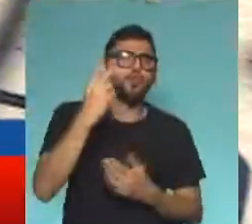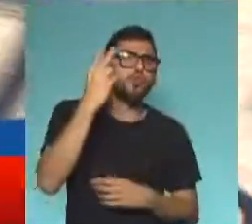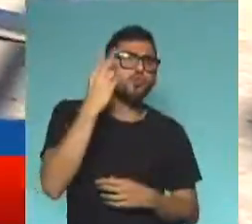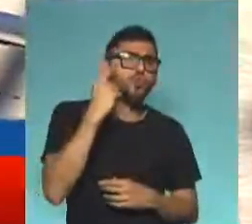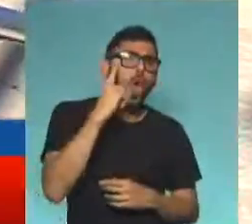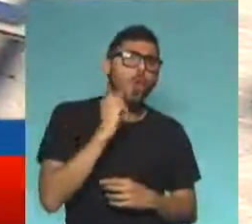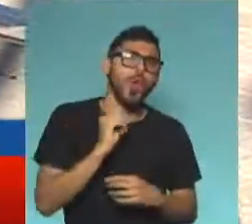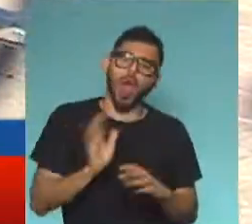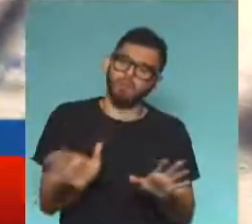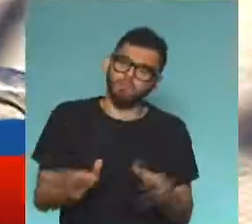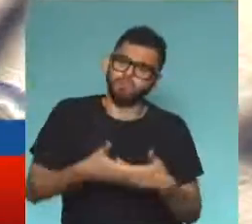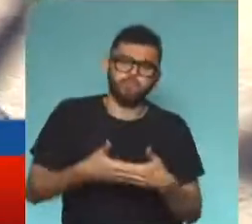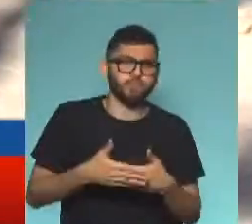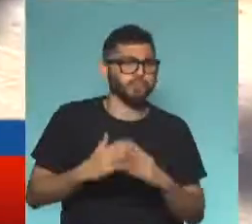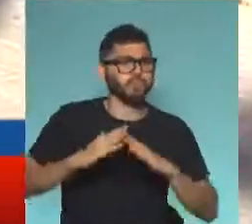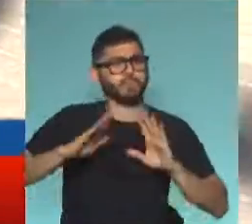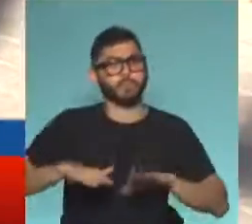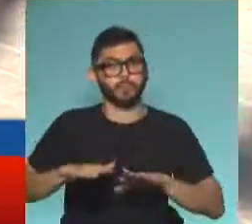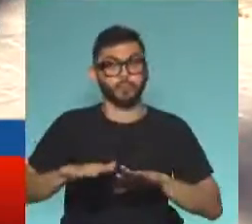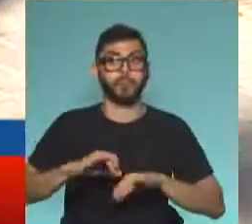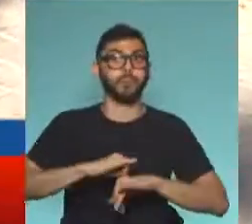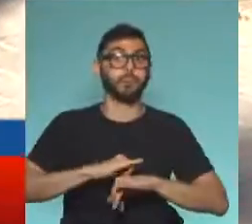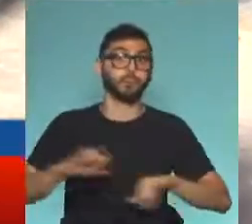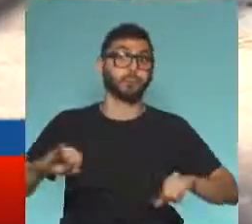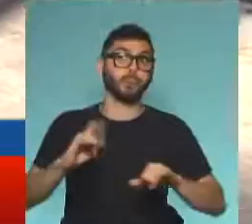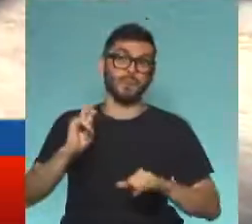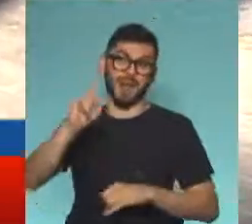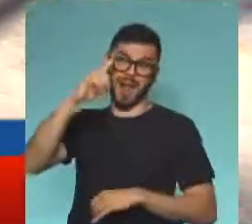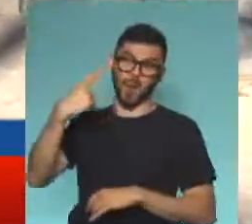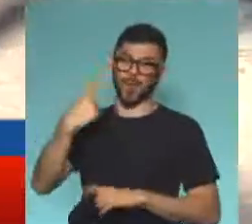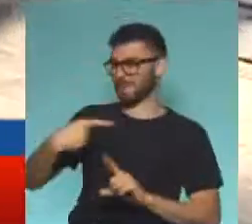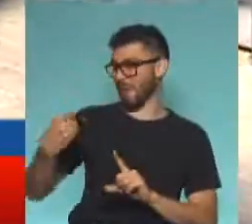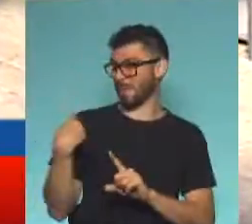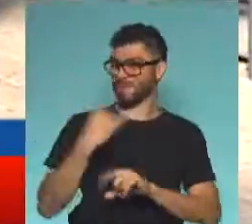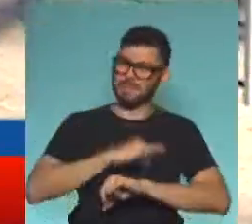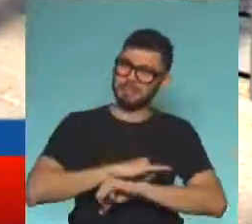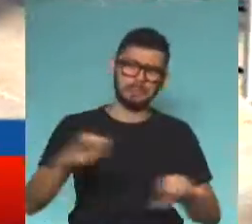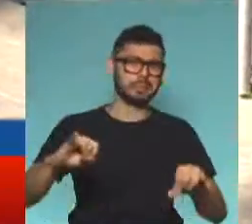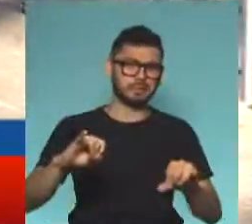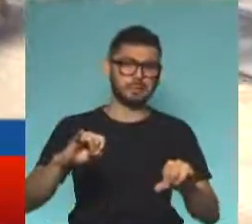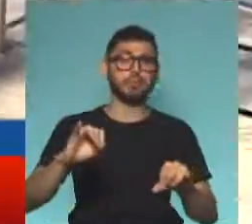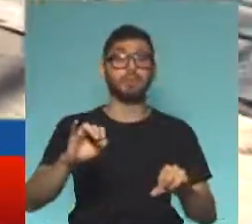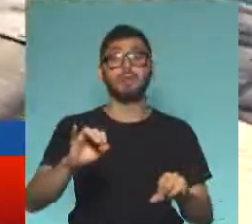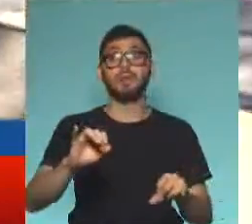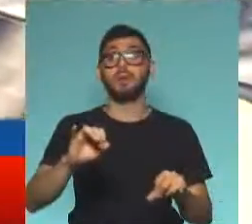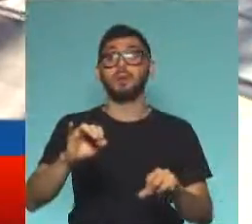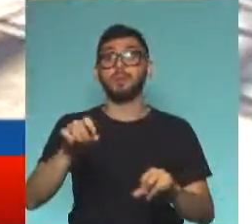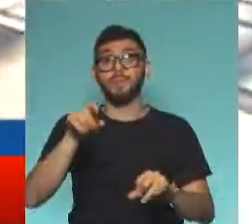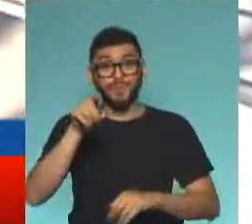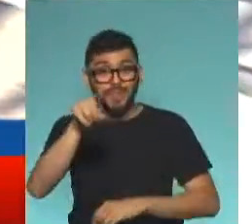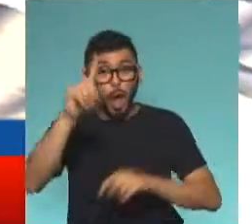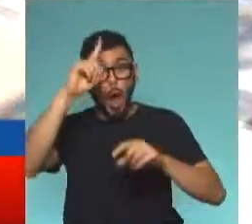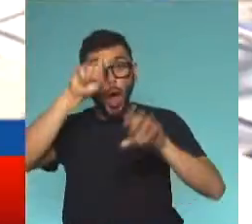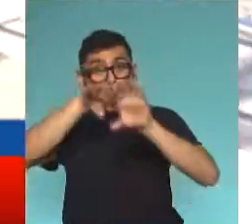decreto que dio a conocer el presidente Alberto Fernández la semana pasada. Con respecto a este hospital que